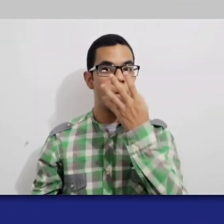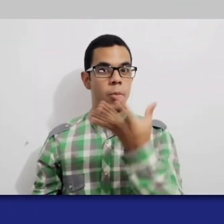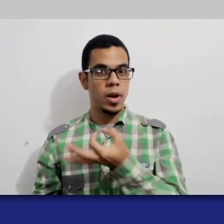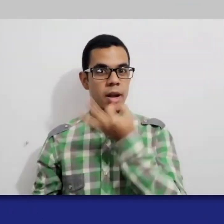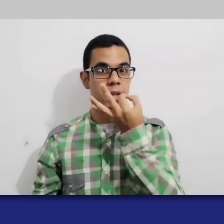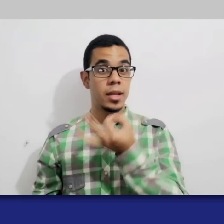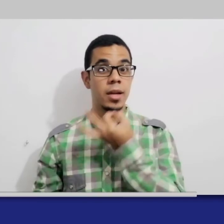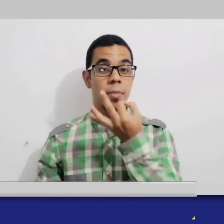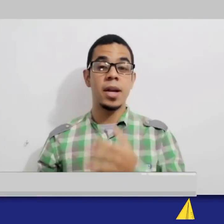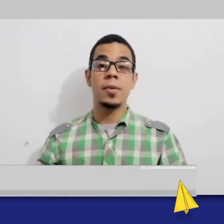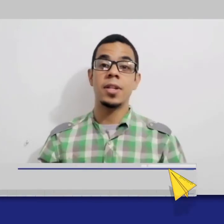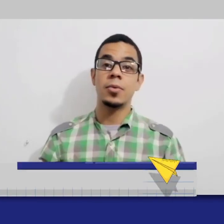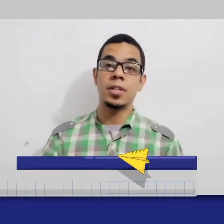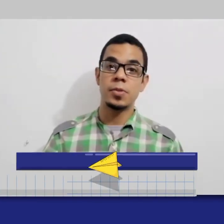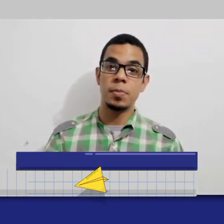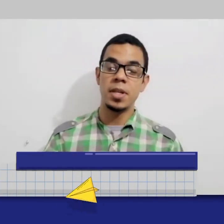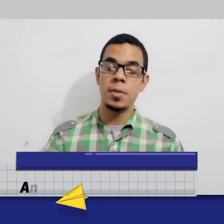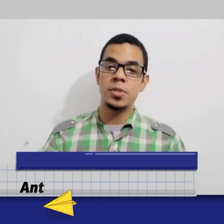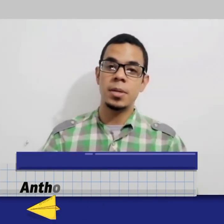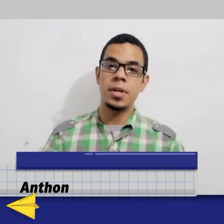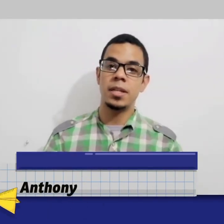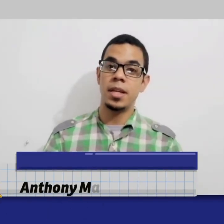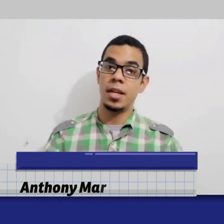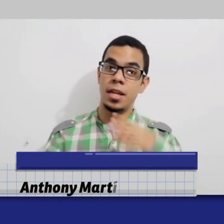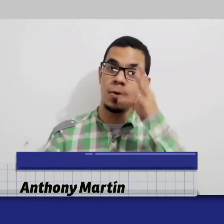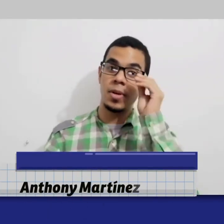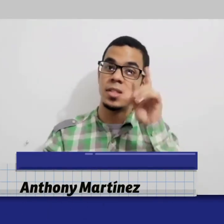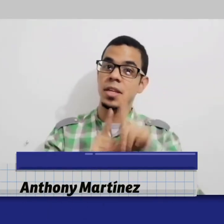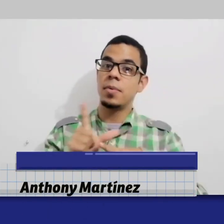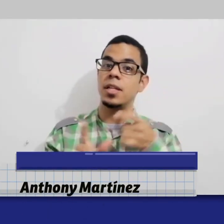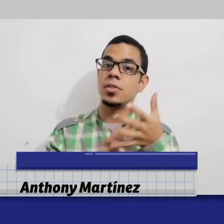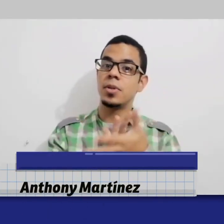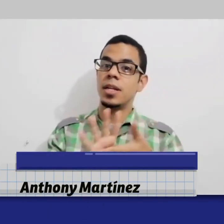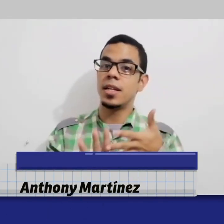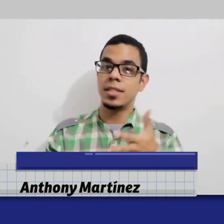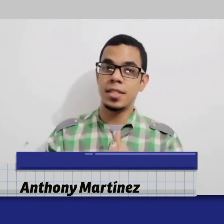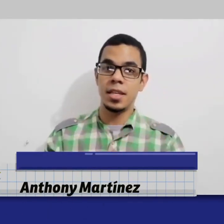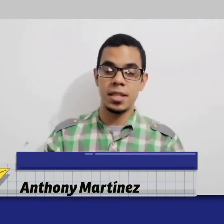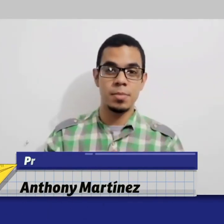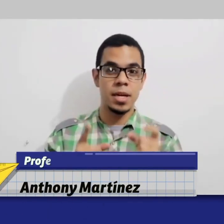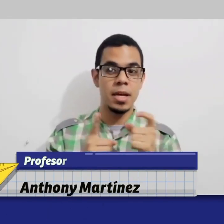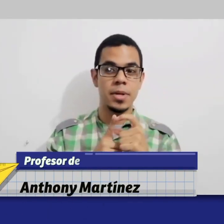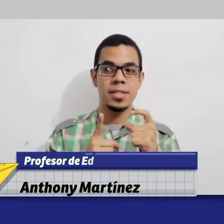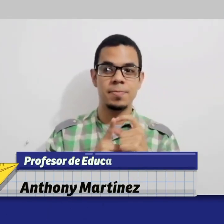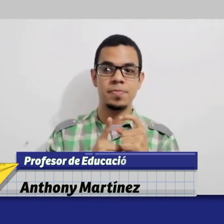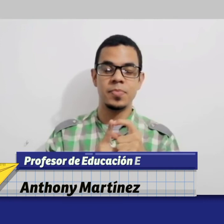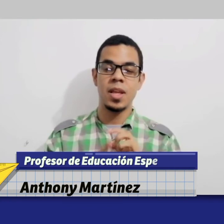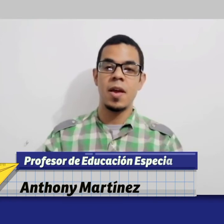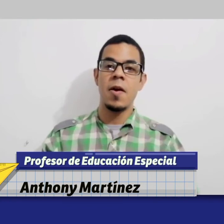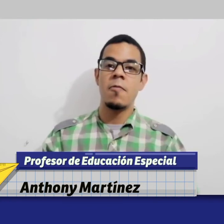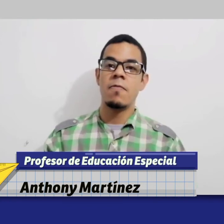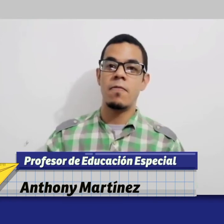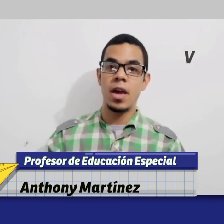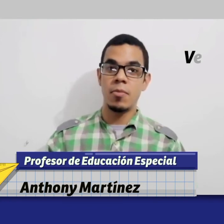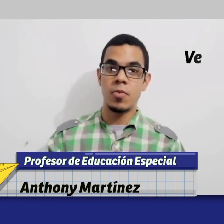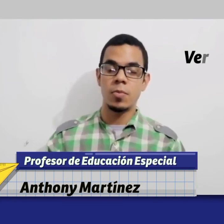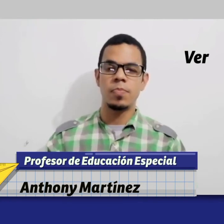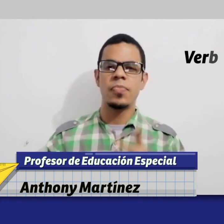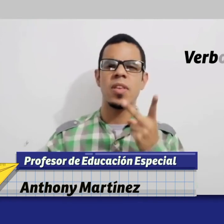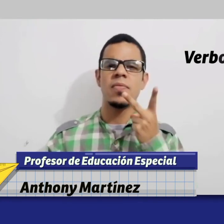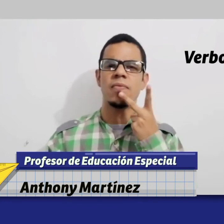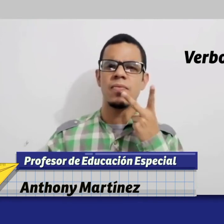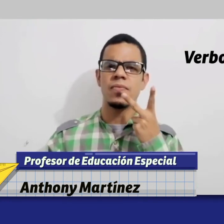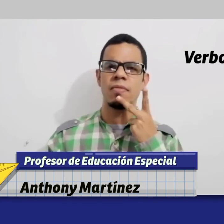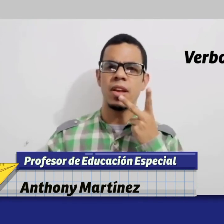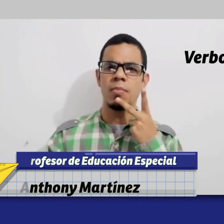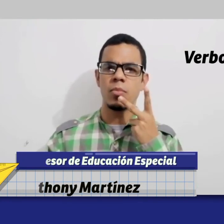Muy buenas tardes. Para el nivel de educación media vamos a aprender en lengua de señas venezolanas las siguientes palabras. Verbo.